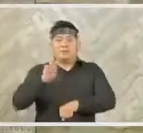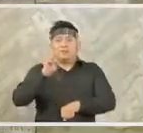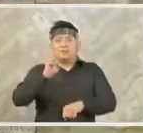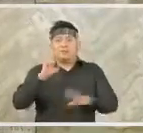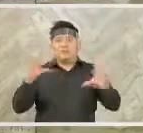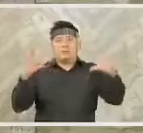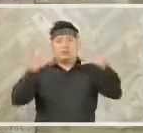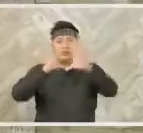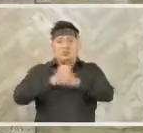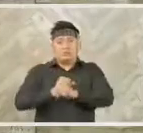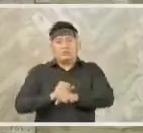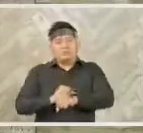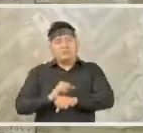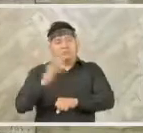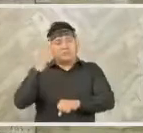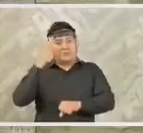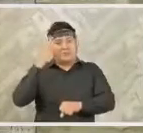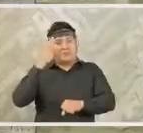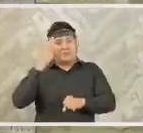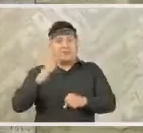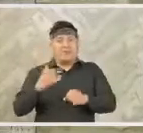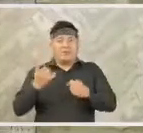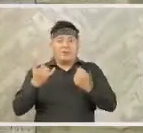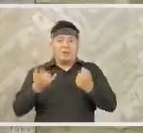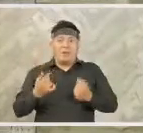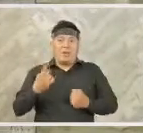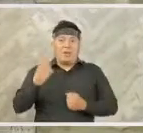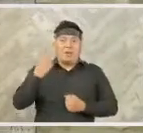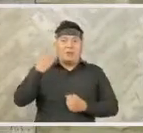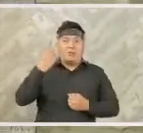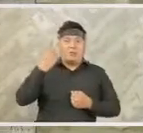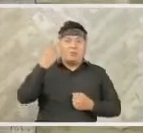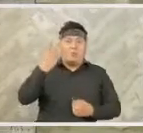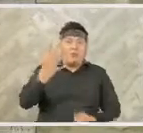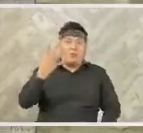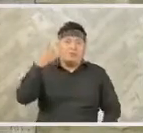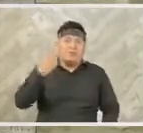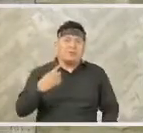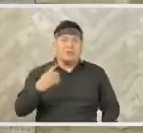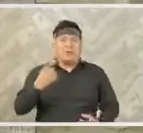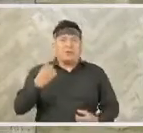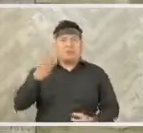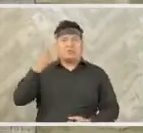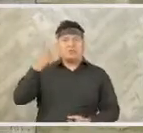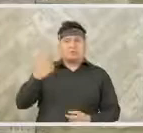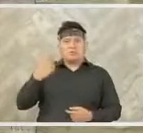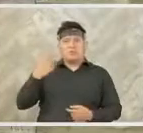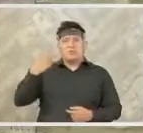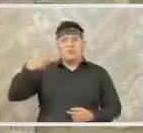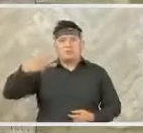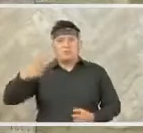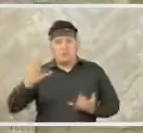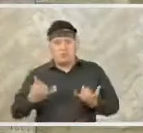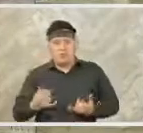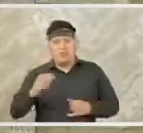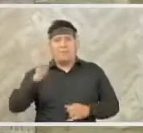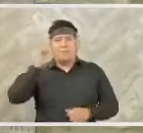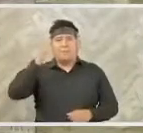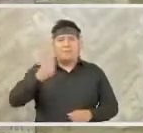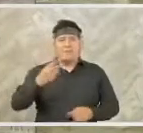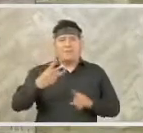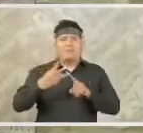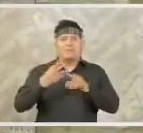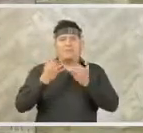noche. Recuerden, 4 momentos, este es el segundo, mañana el tercero de 7 a 9 y por supuesto el gran cierre con nuestro alcalde el